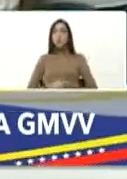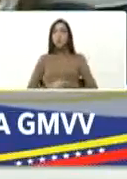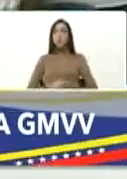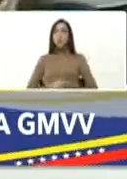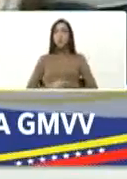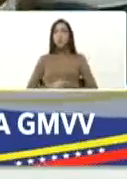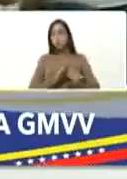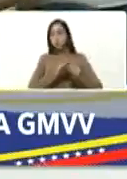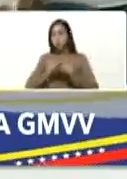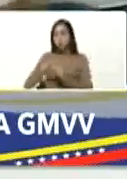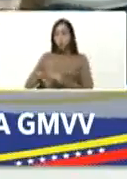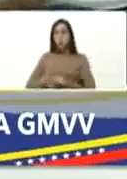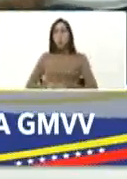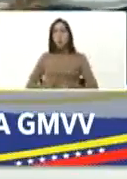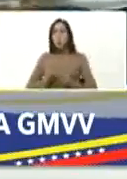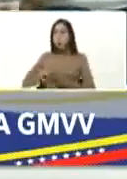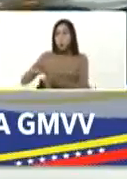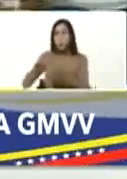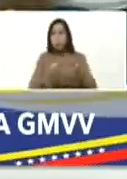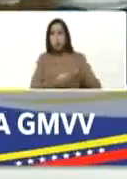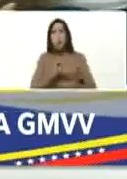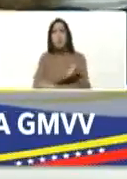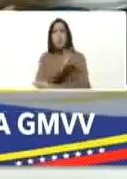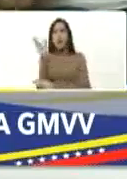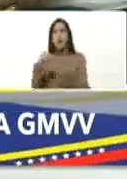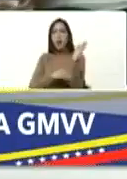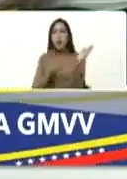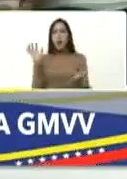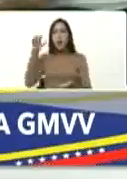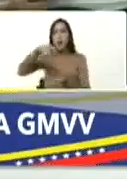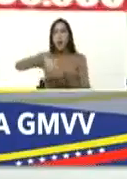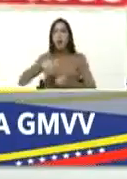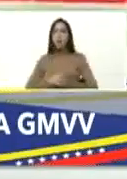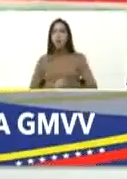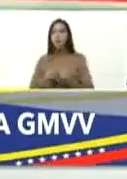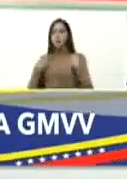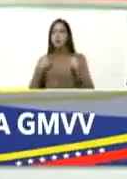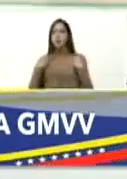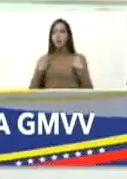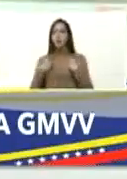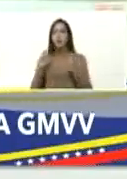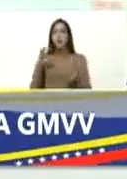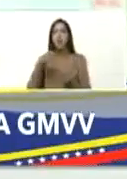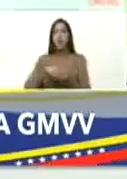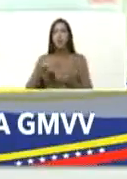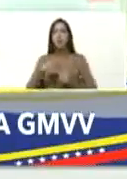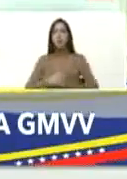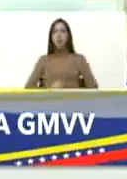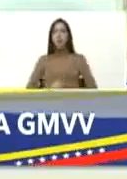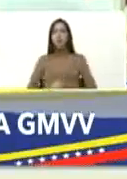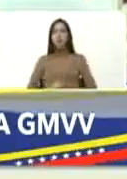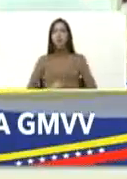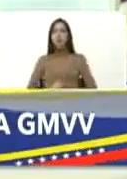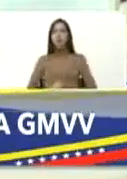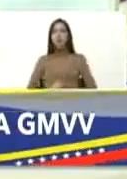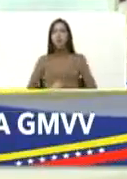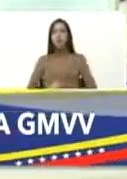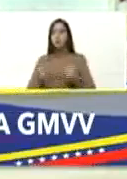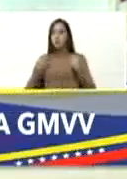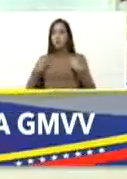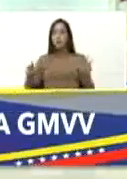Unión, Barquisimeto, estado Lara. ¡Que viva Barquisimeto! ¡Que viva el estado Lara! ¡Que viva la gran